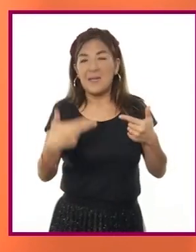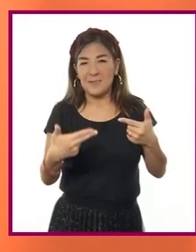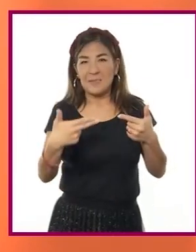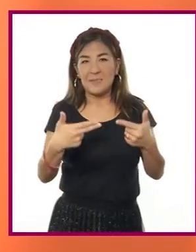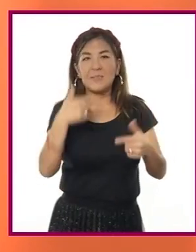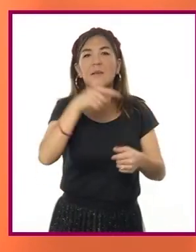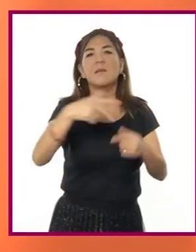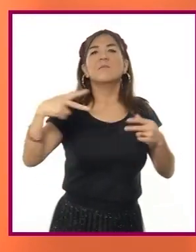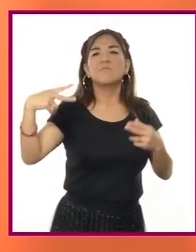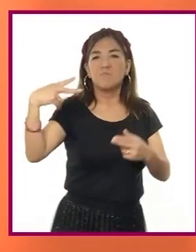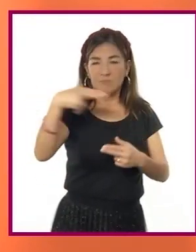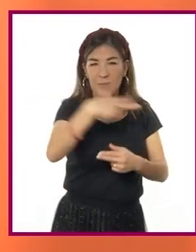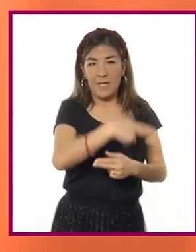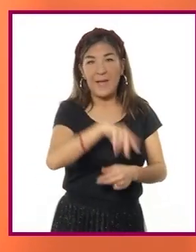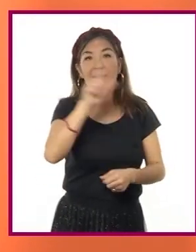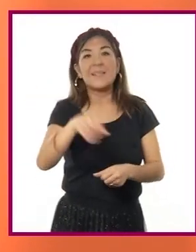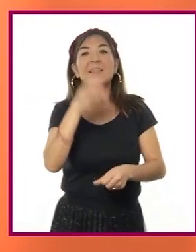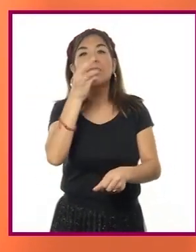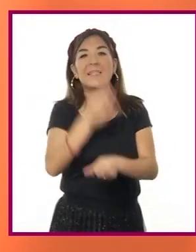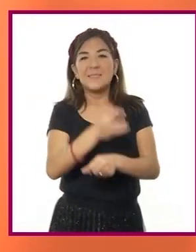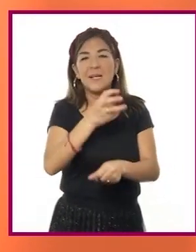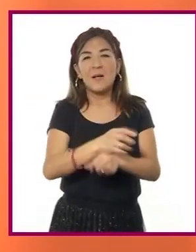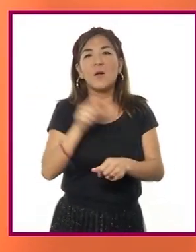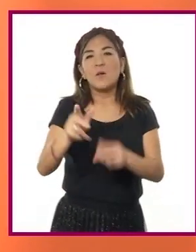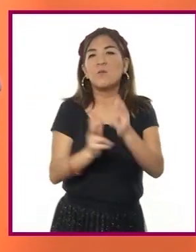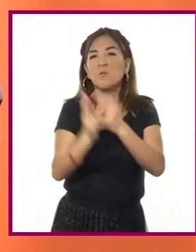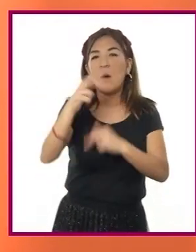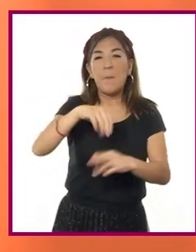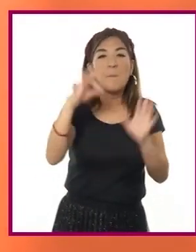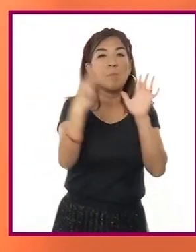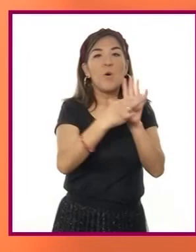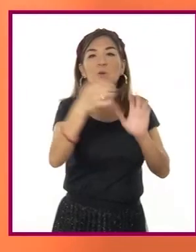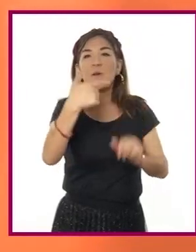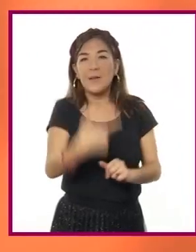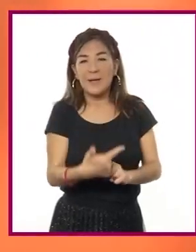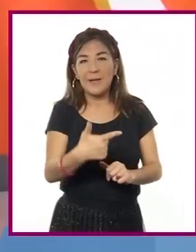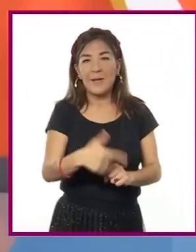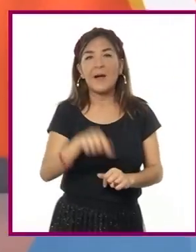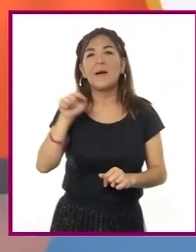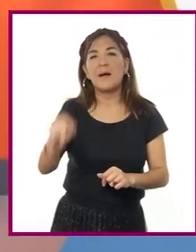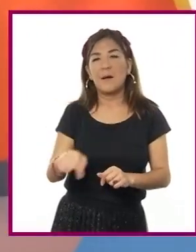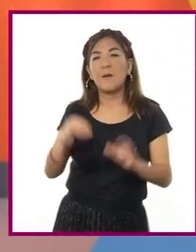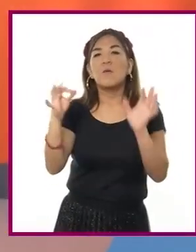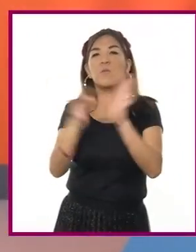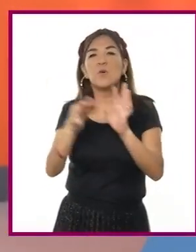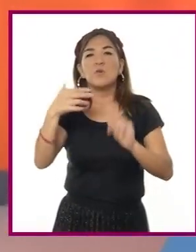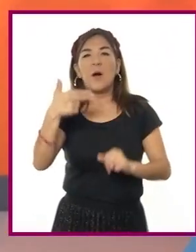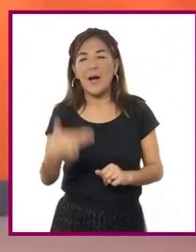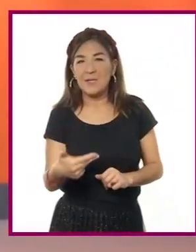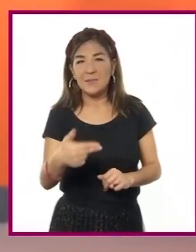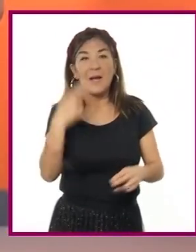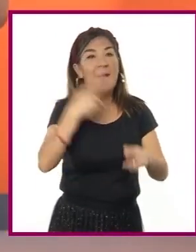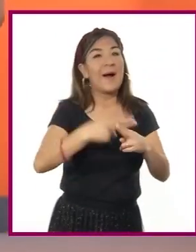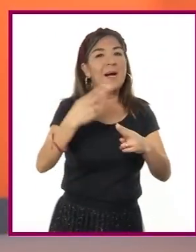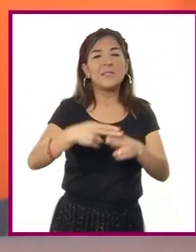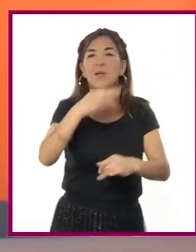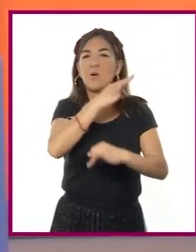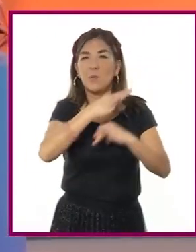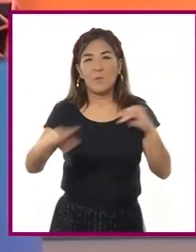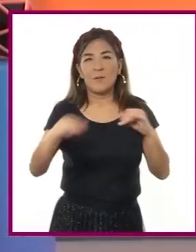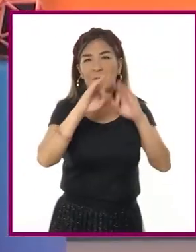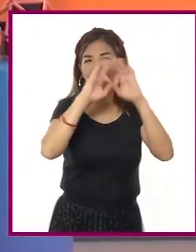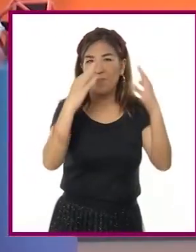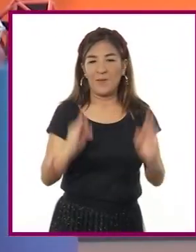en el tercer rectángulo se recorta desde el punto G pasando por el punto H hasta el final de la